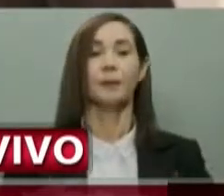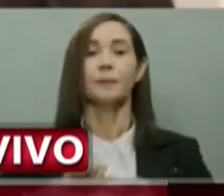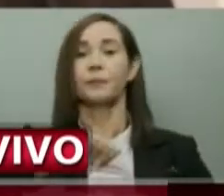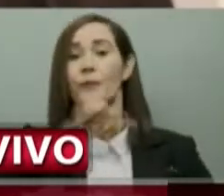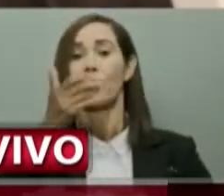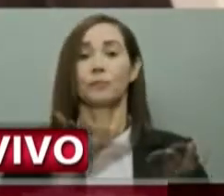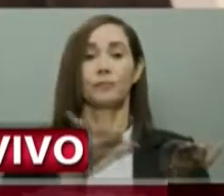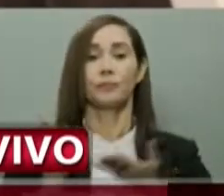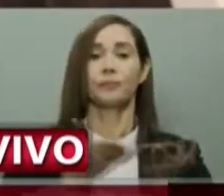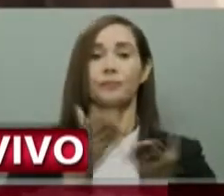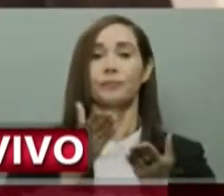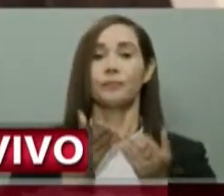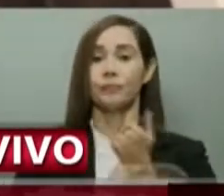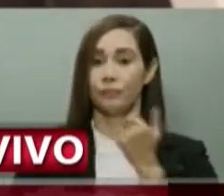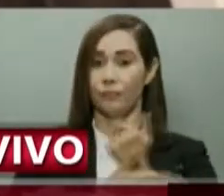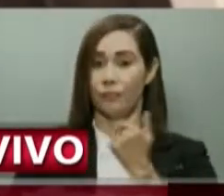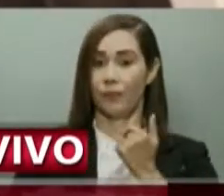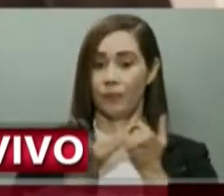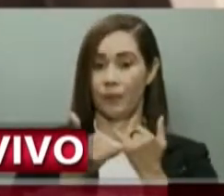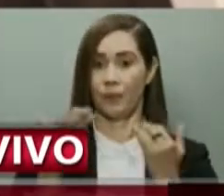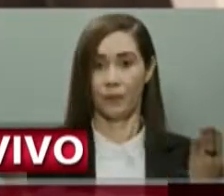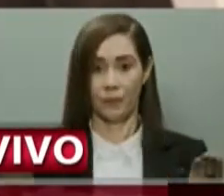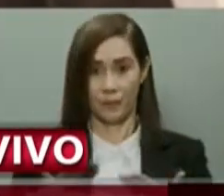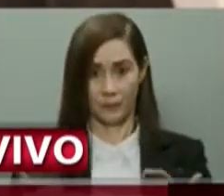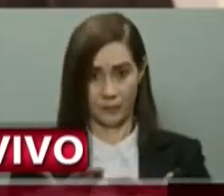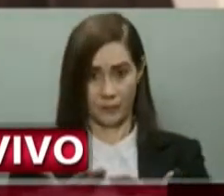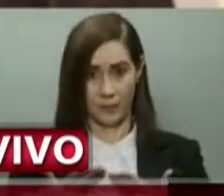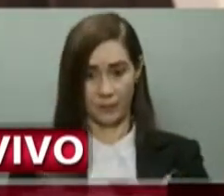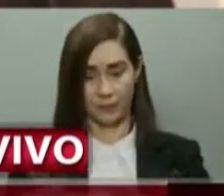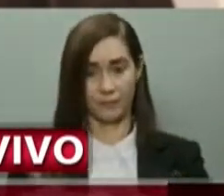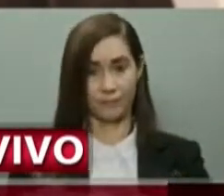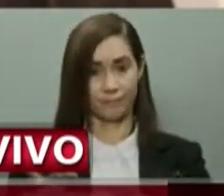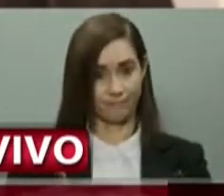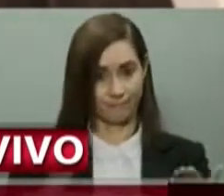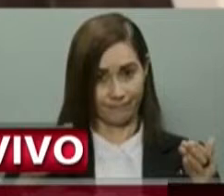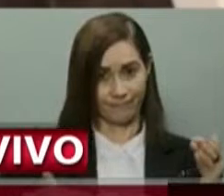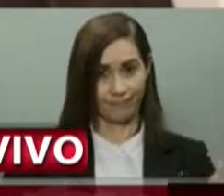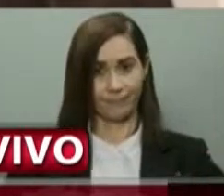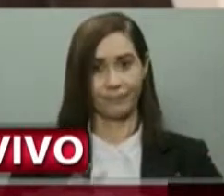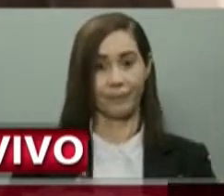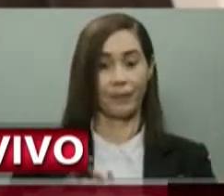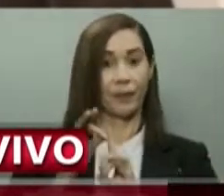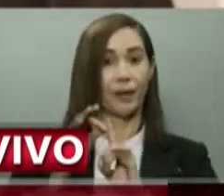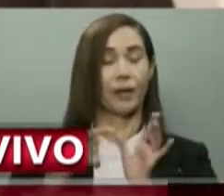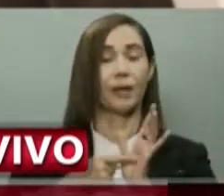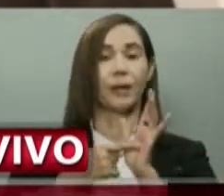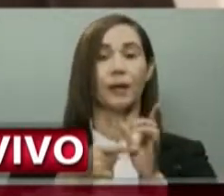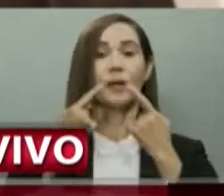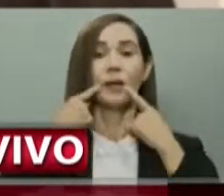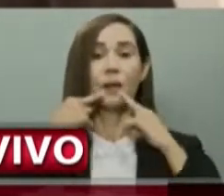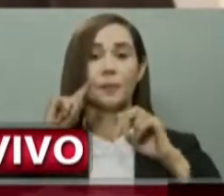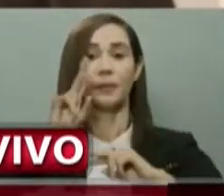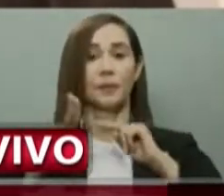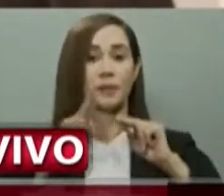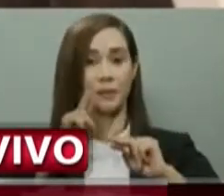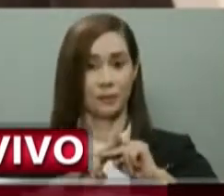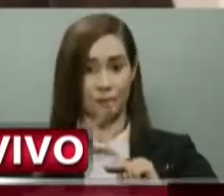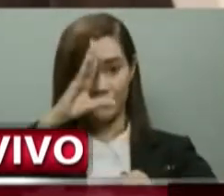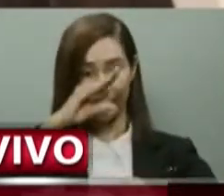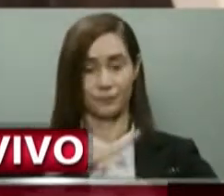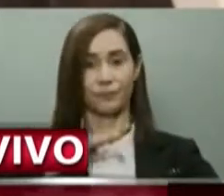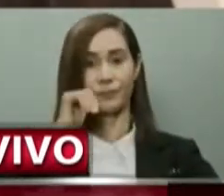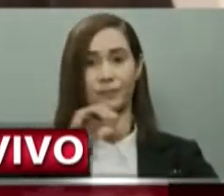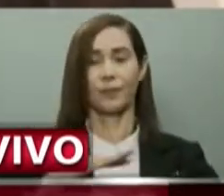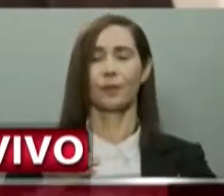Demás servidores de la Nación que nos acompañan en esta mañana, invitados especiales, representantes de la prensa nacional. Señoras y